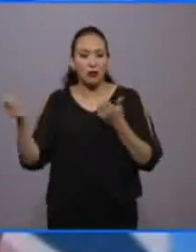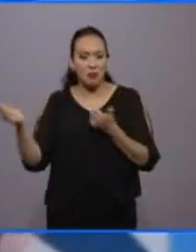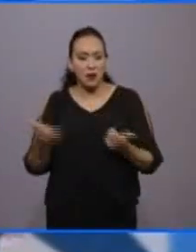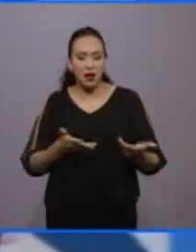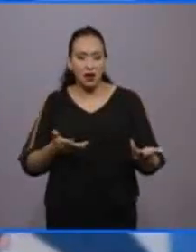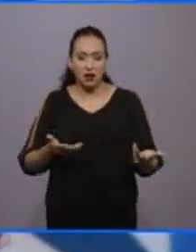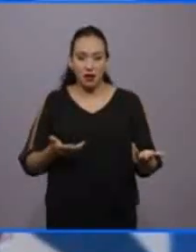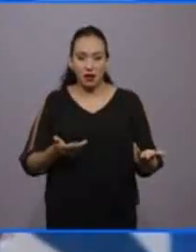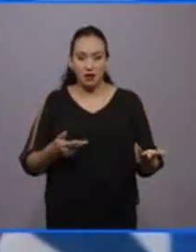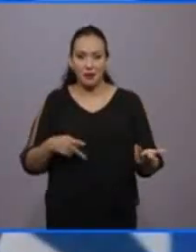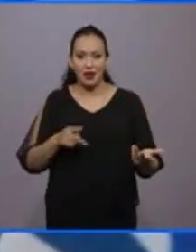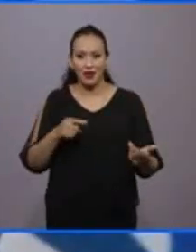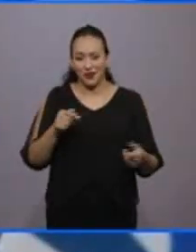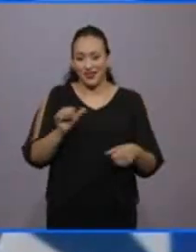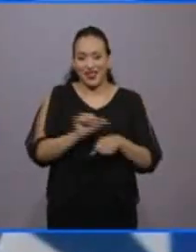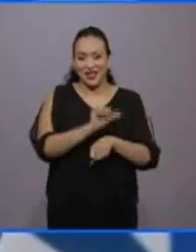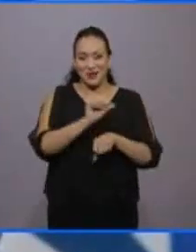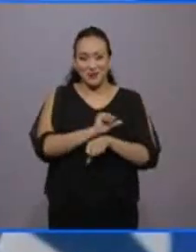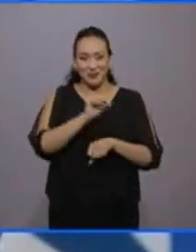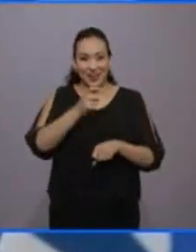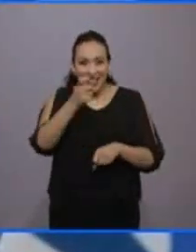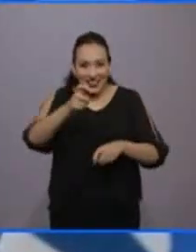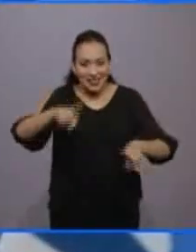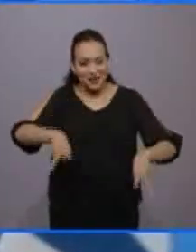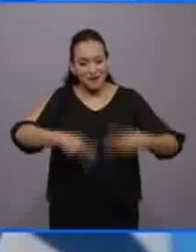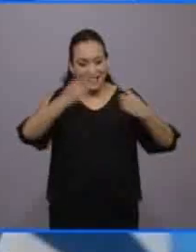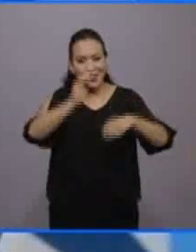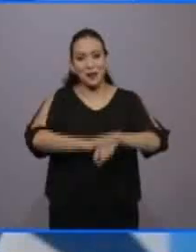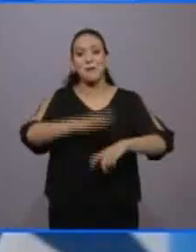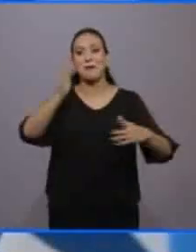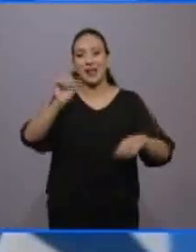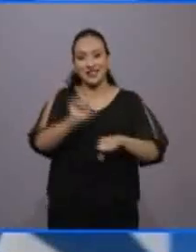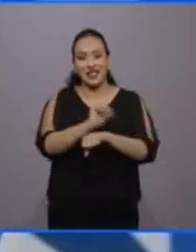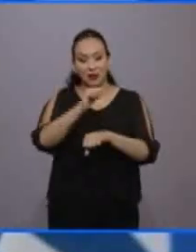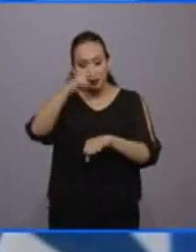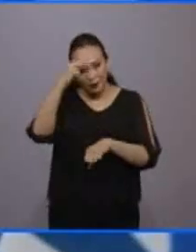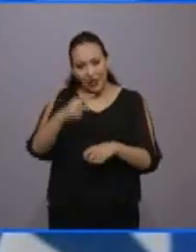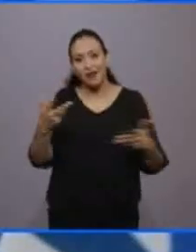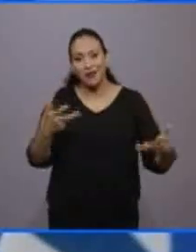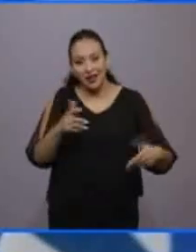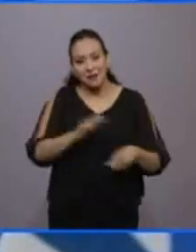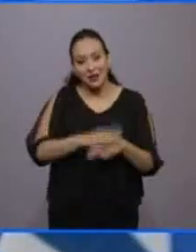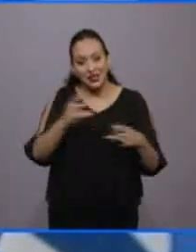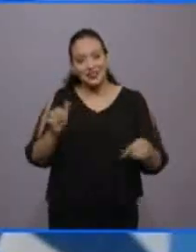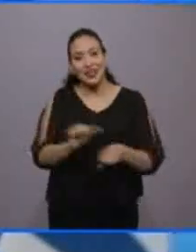Pues la industria automotriz y de autopartes es de las principales empleadoras de México.